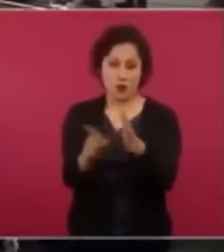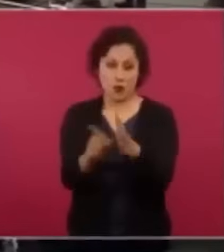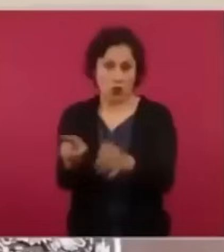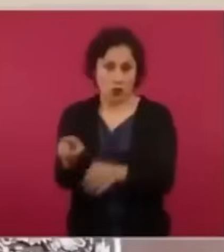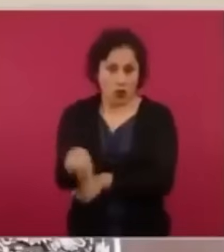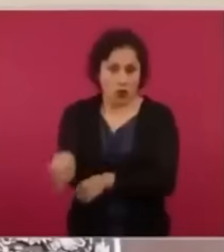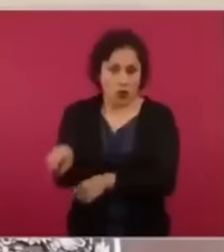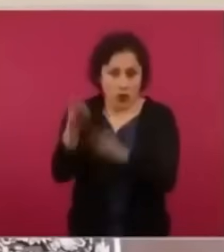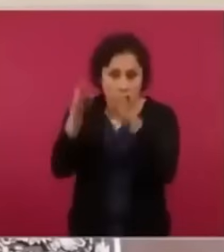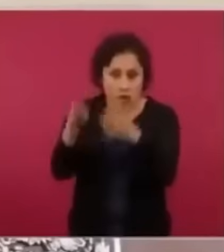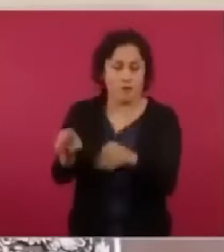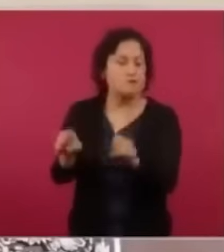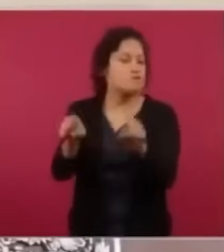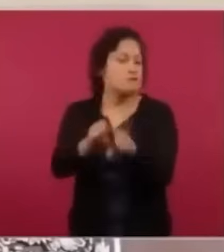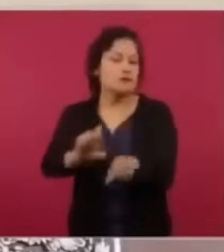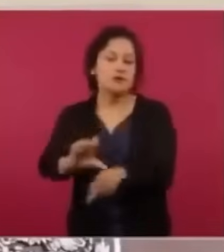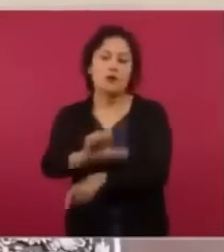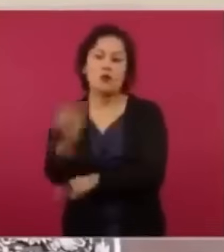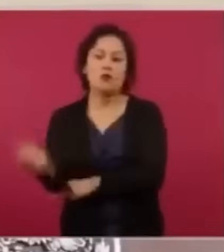igual que Carmen Aristegui,